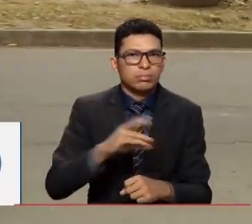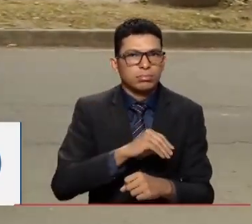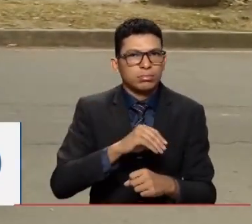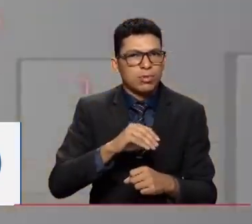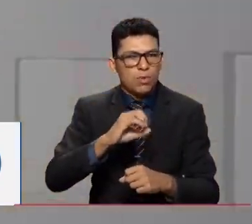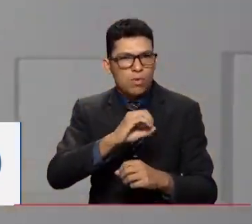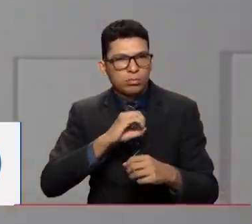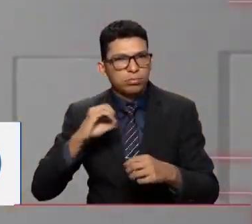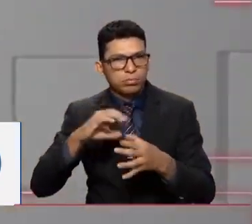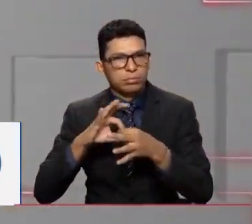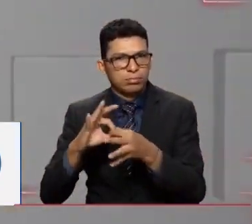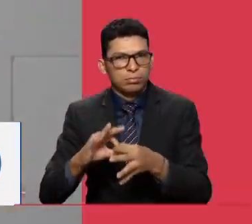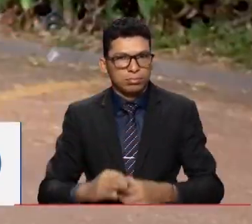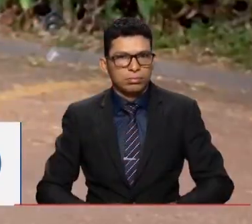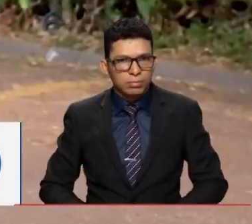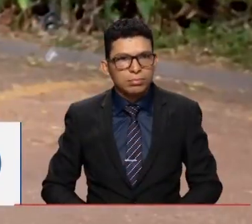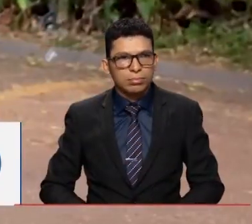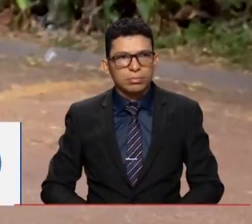todos juntos.